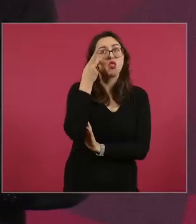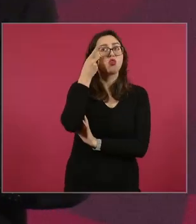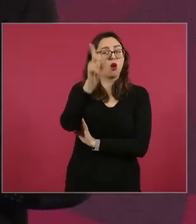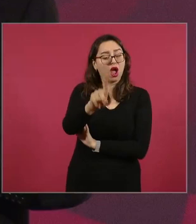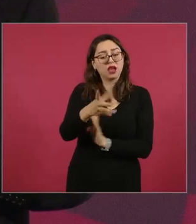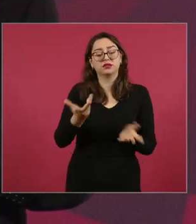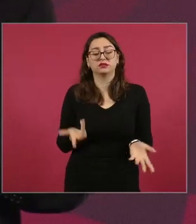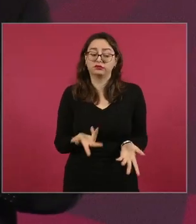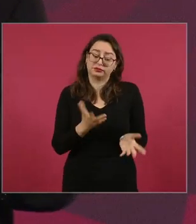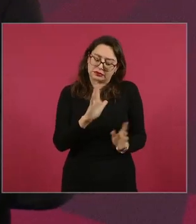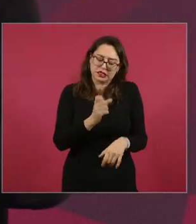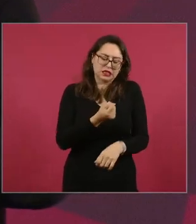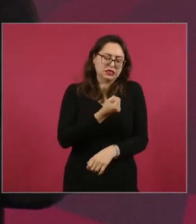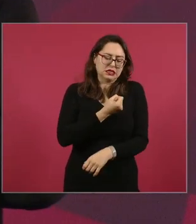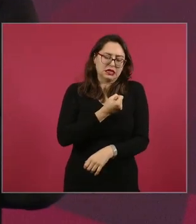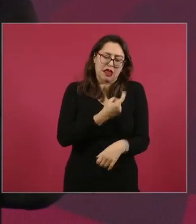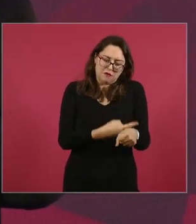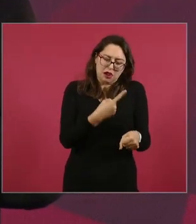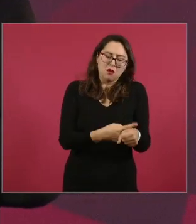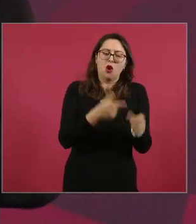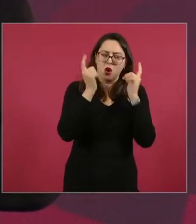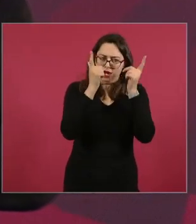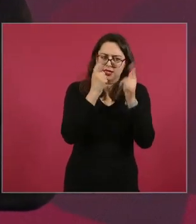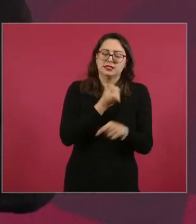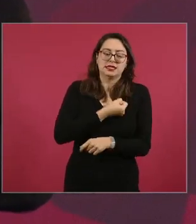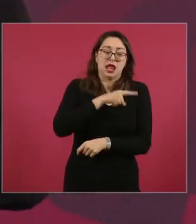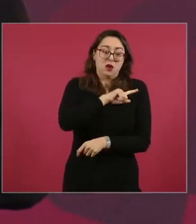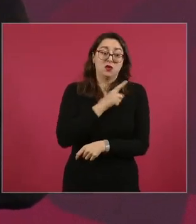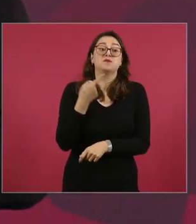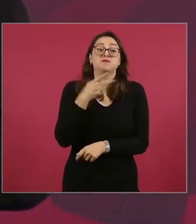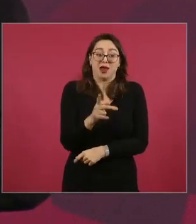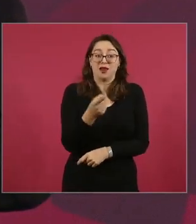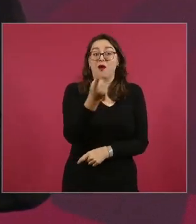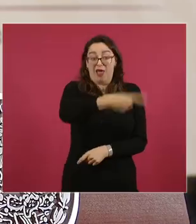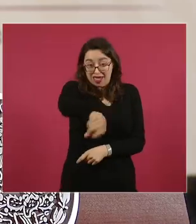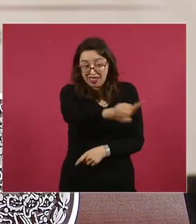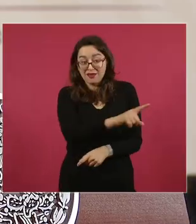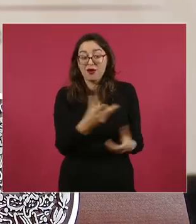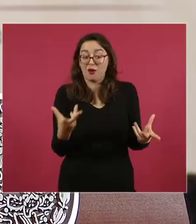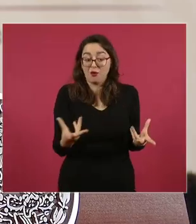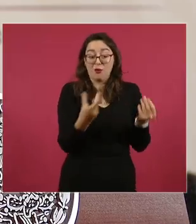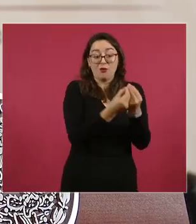pero me consta que era de los promotores